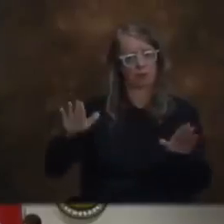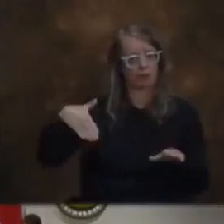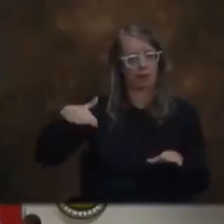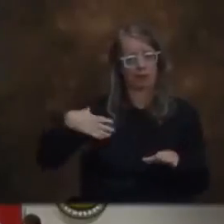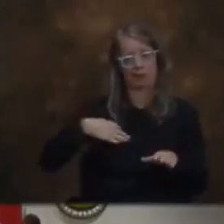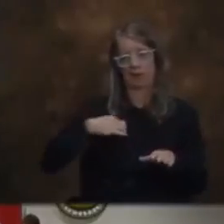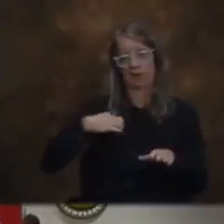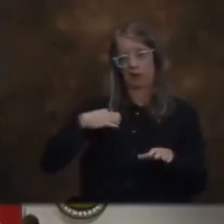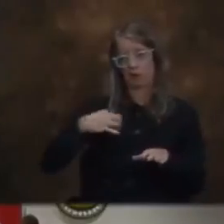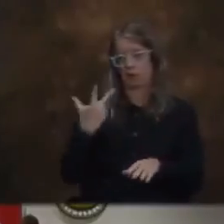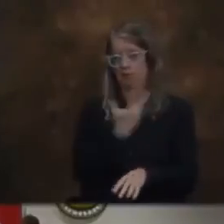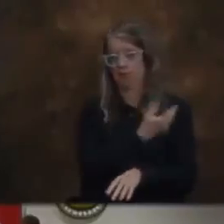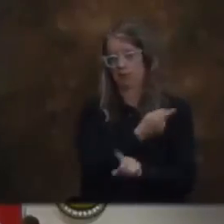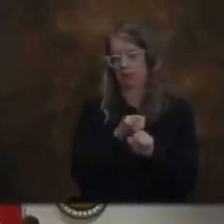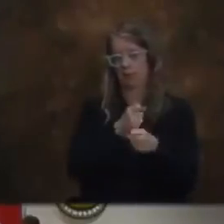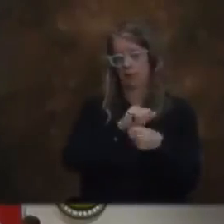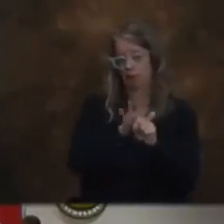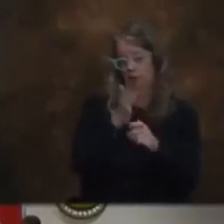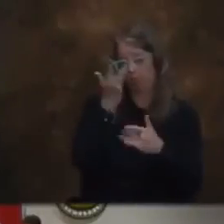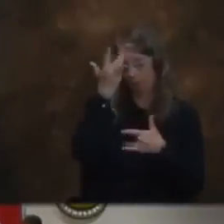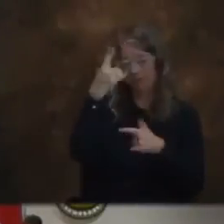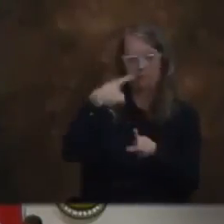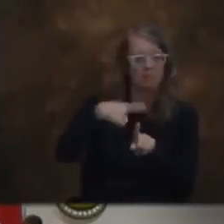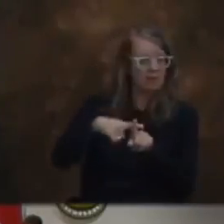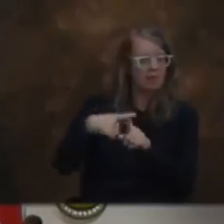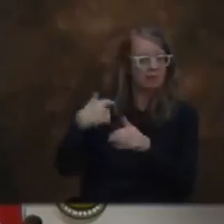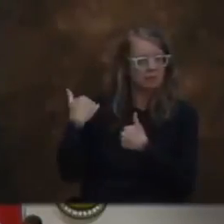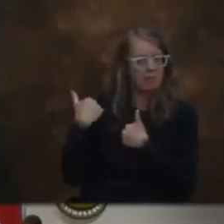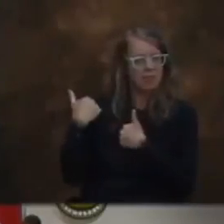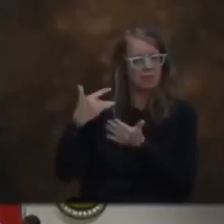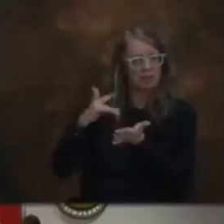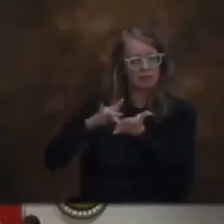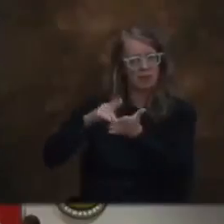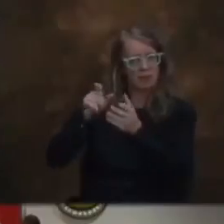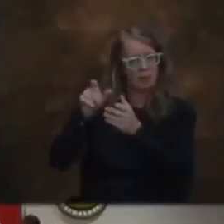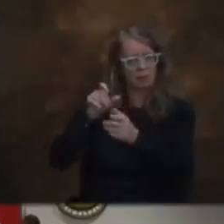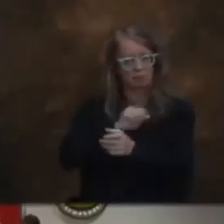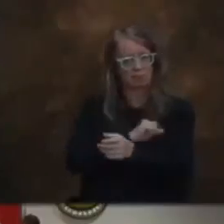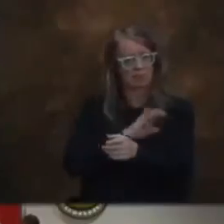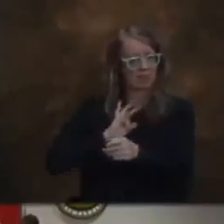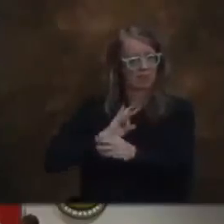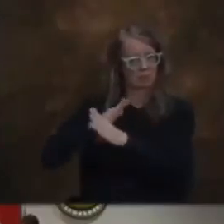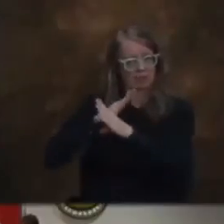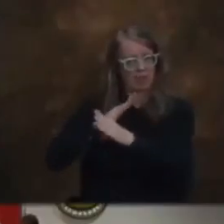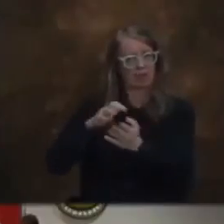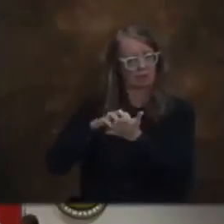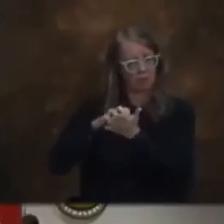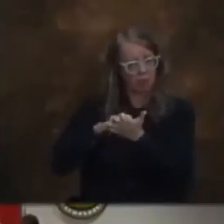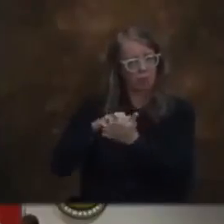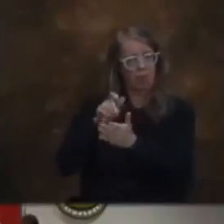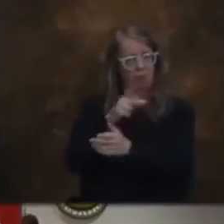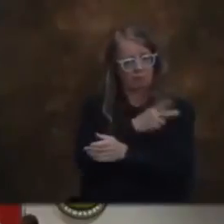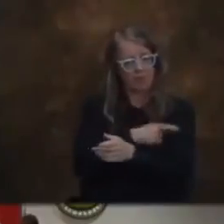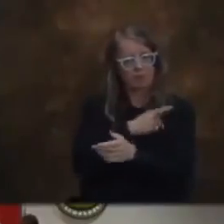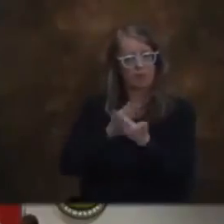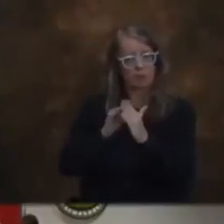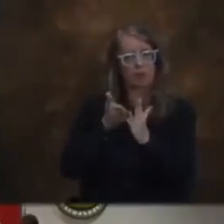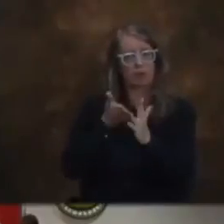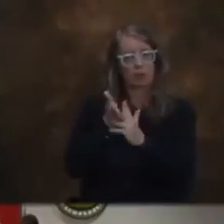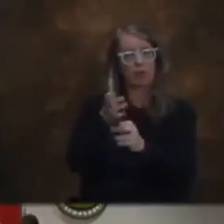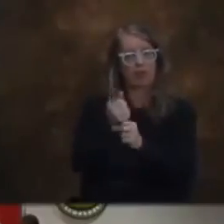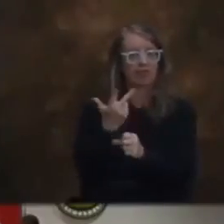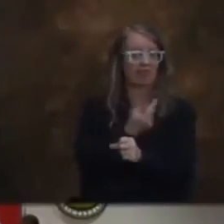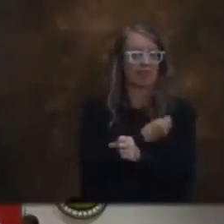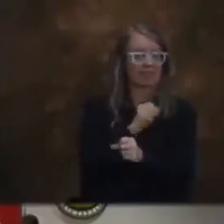personal del hospital y los de cuidar a los pacientes de la comunidad y a sí mismos usando haciendo uso las vacunas